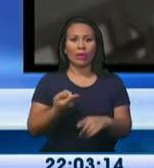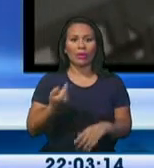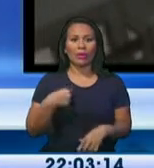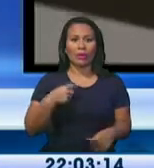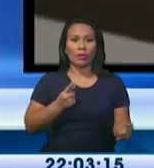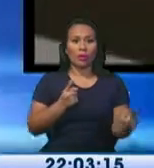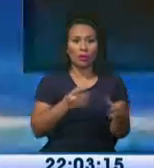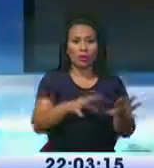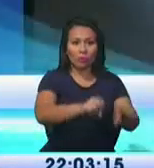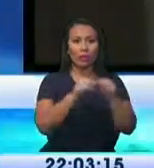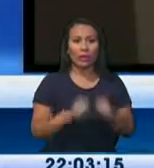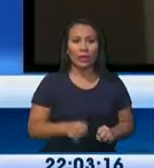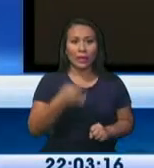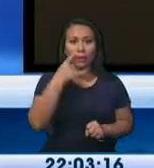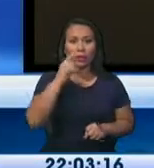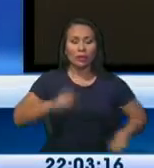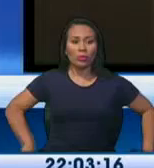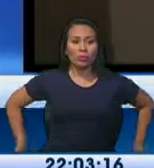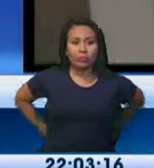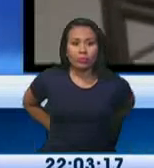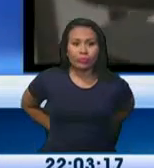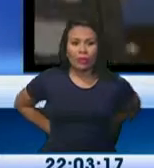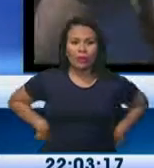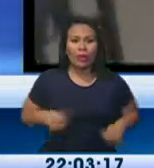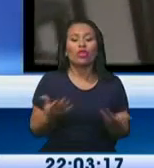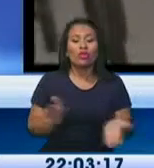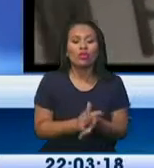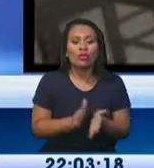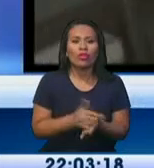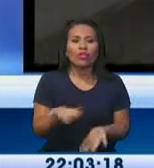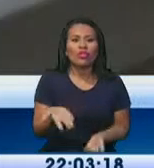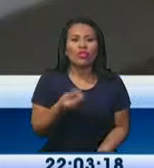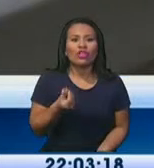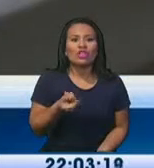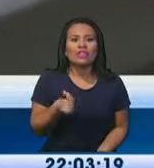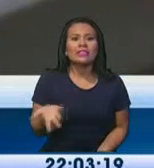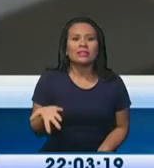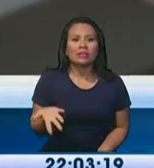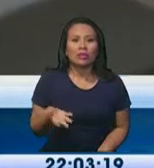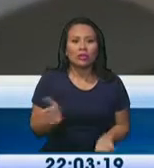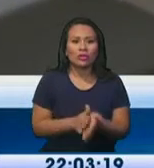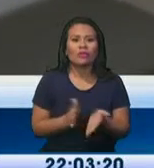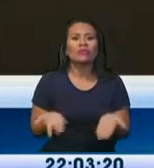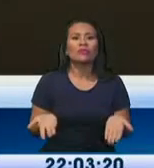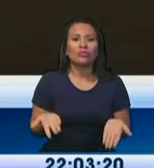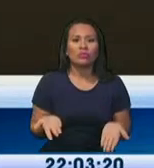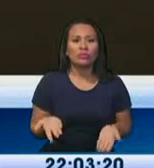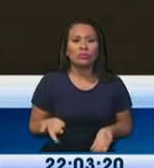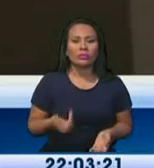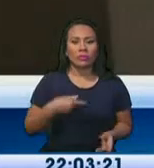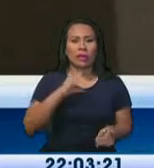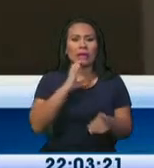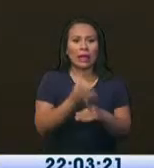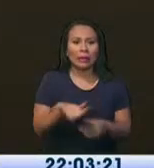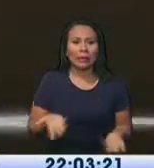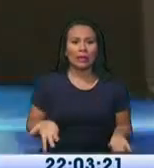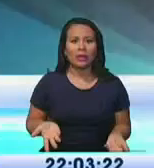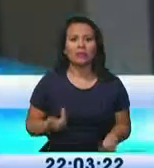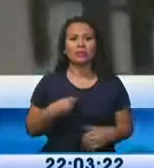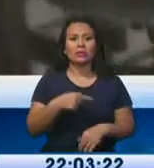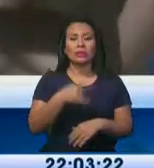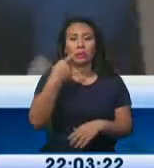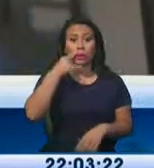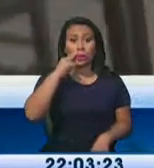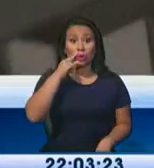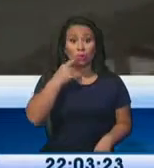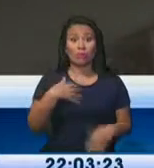al niño y procedido a preguntarle a dónde se encontraban las joyas y el dinero. Una vez que maniataron al pequeño, aprovecharon su nerviosismo